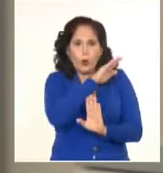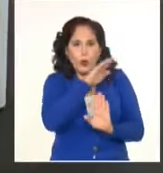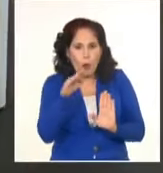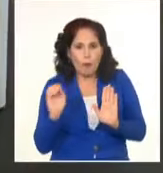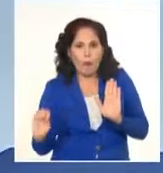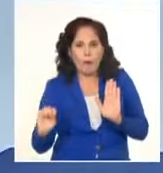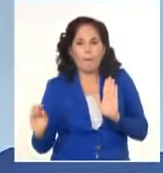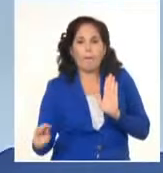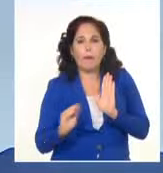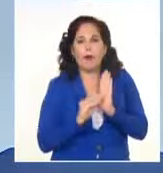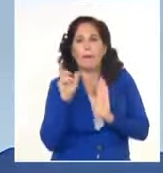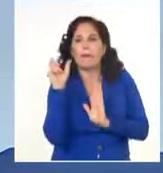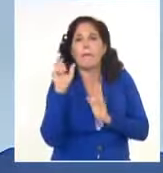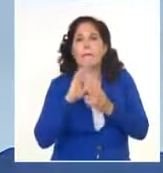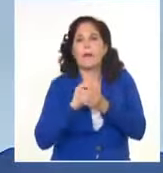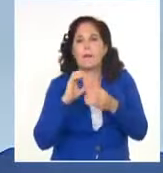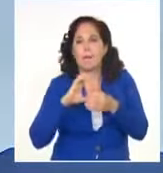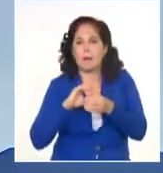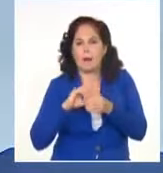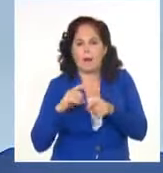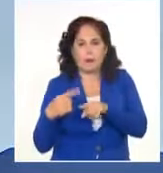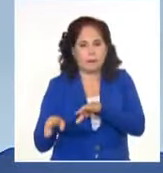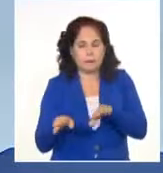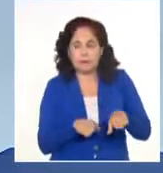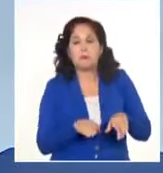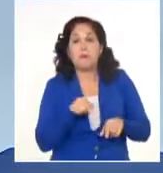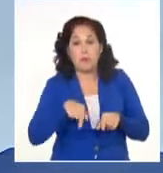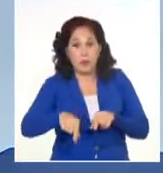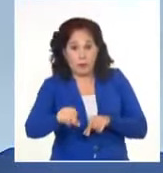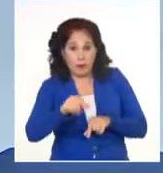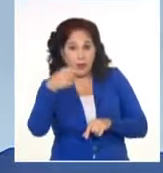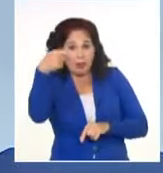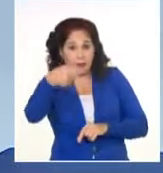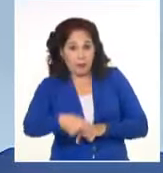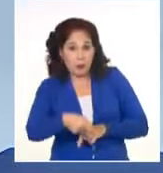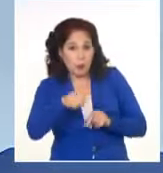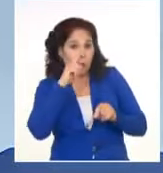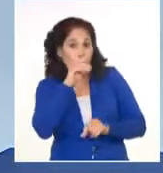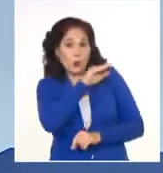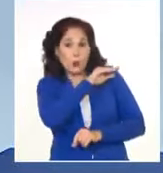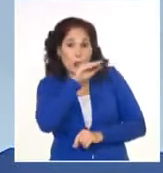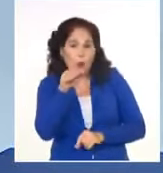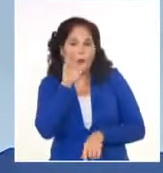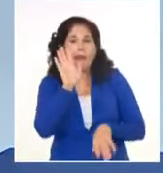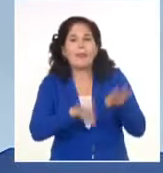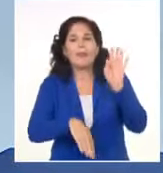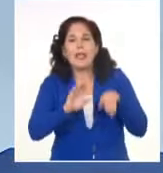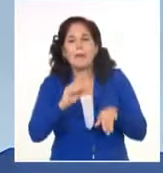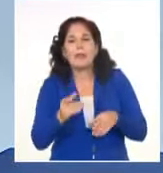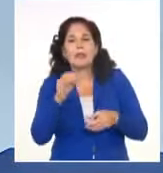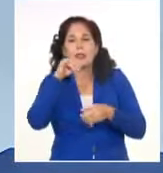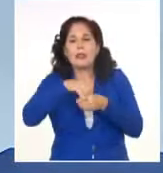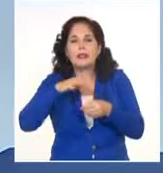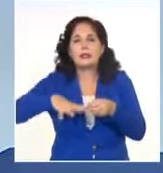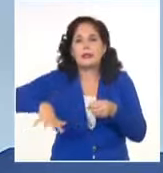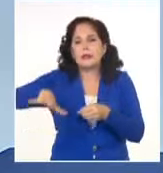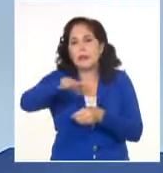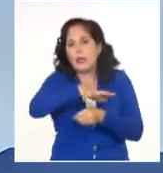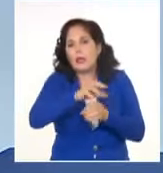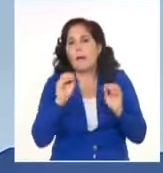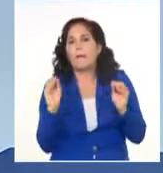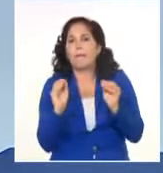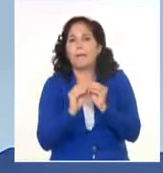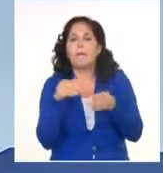disposición normativa. La eficacia en la implementación de las disposiciones normativas depende también de la integralidad en su aplicación